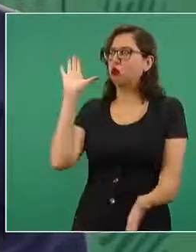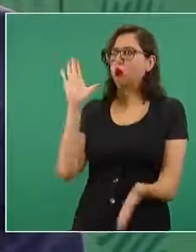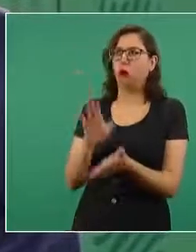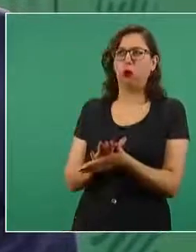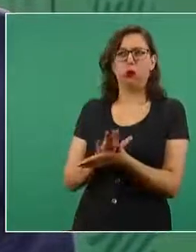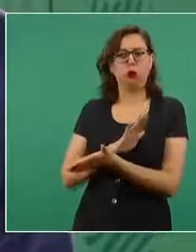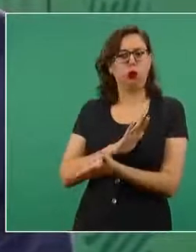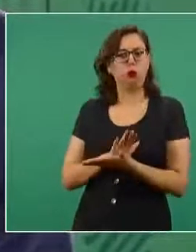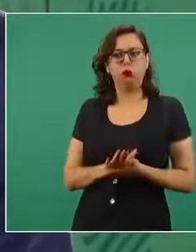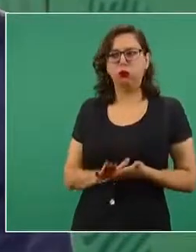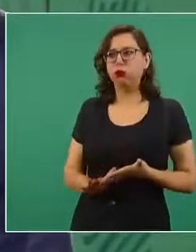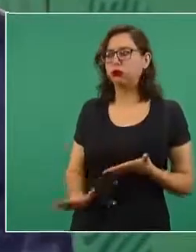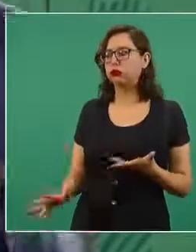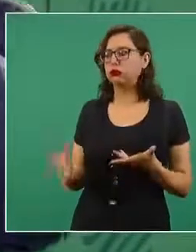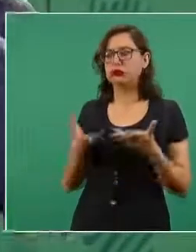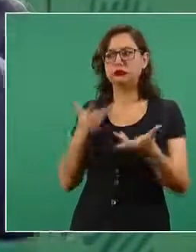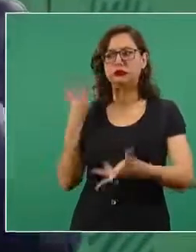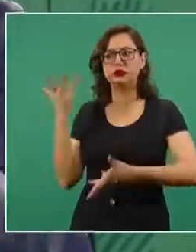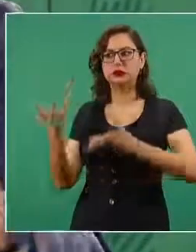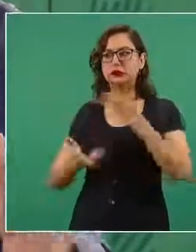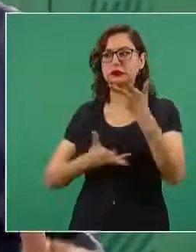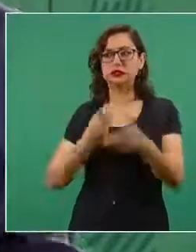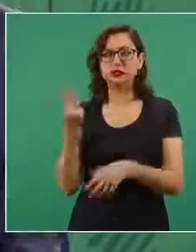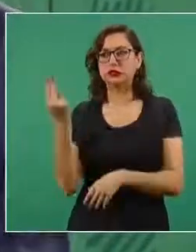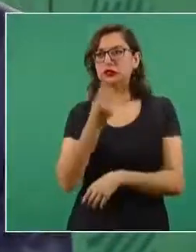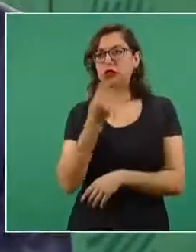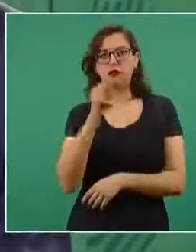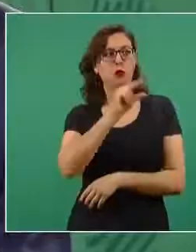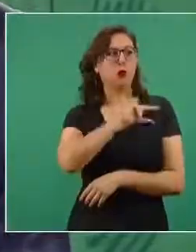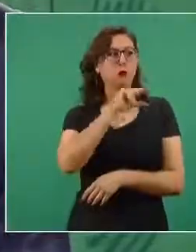inversionistas extranjeros. Esto desde Salinas.